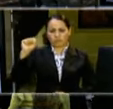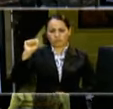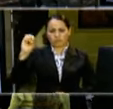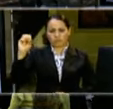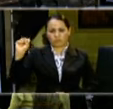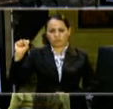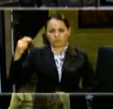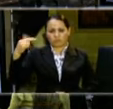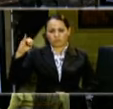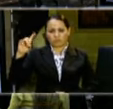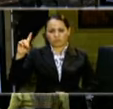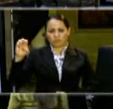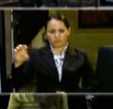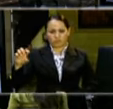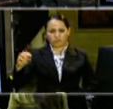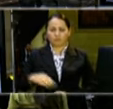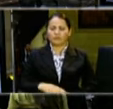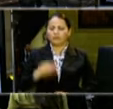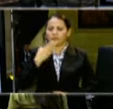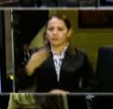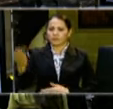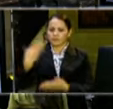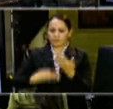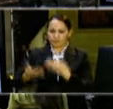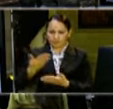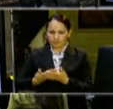jorgeschiavon@cide.edu. Bienvenido.